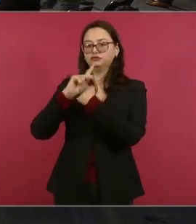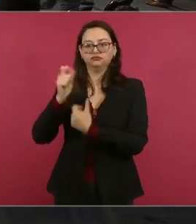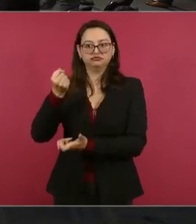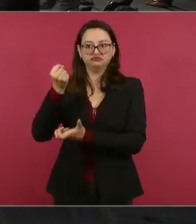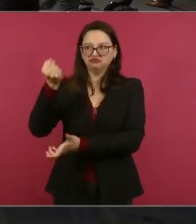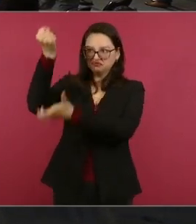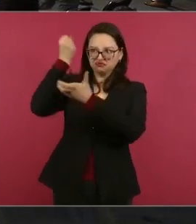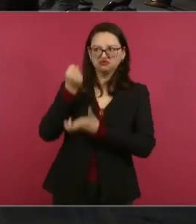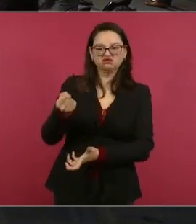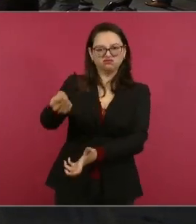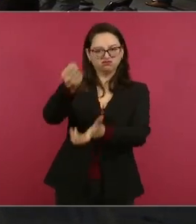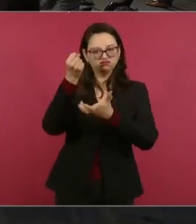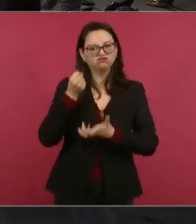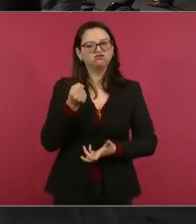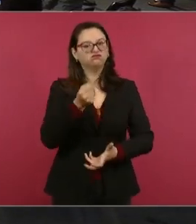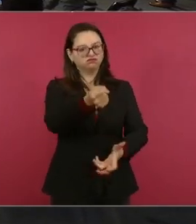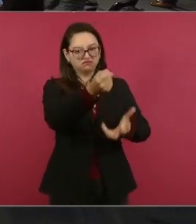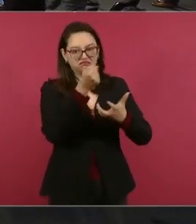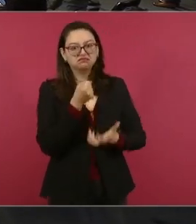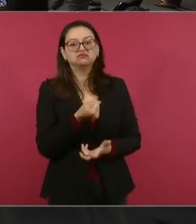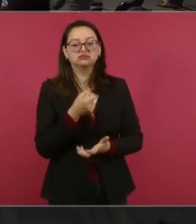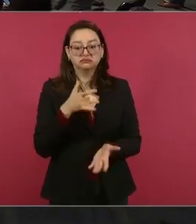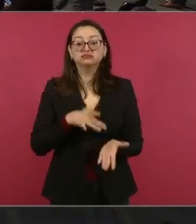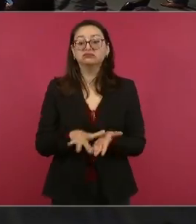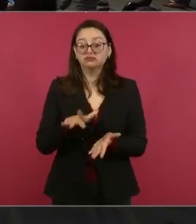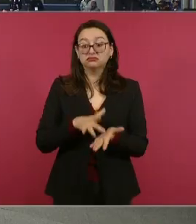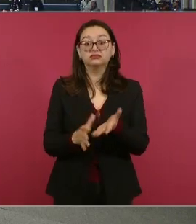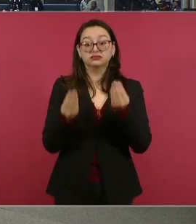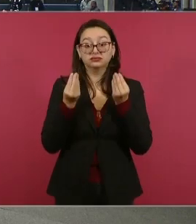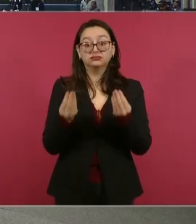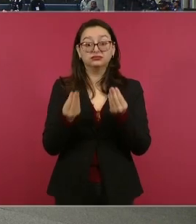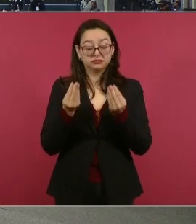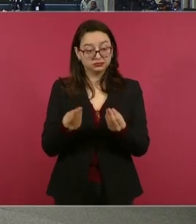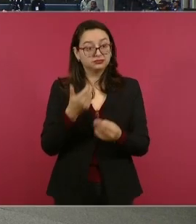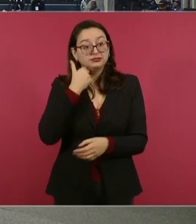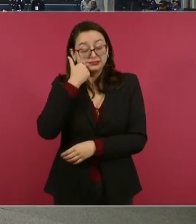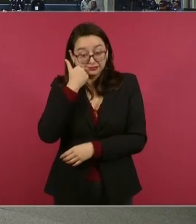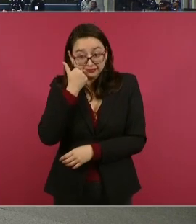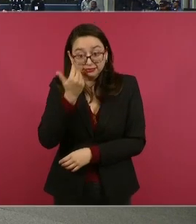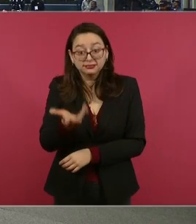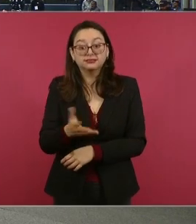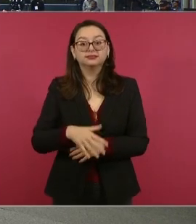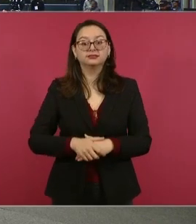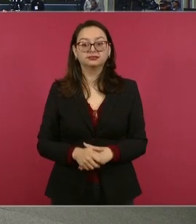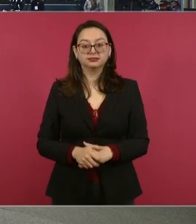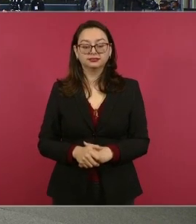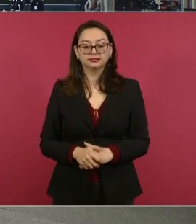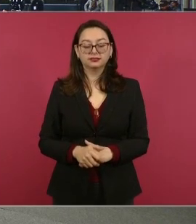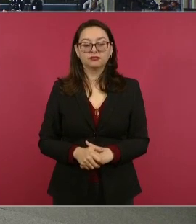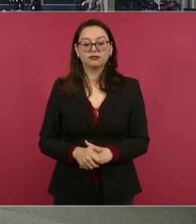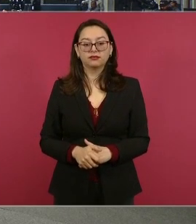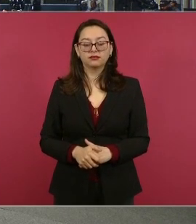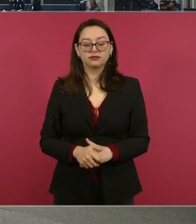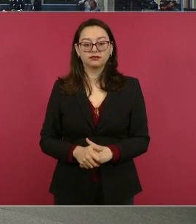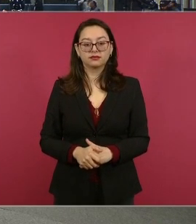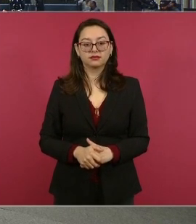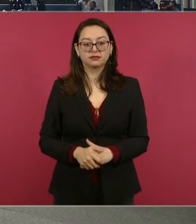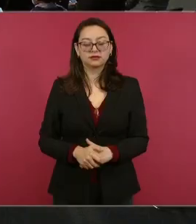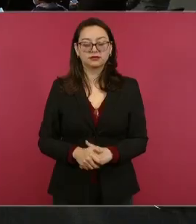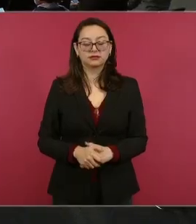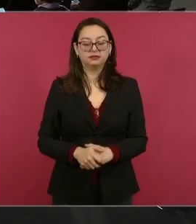llegando muchísima inversión extranjera. Ayer, ¿por qué no pones el